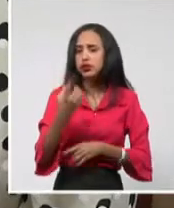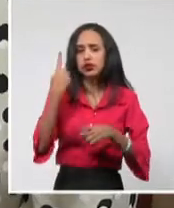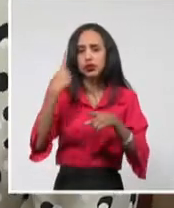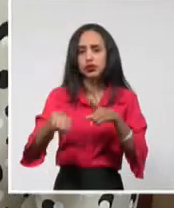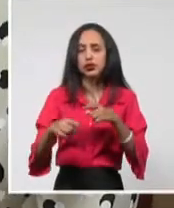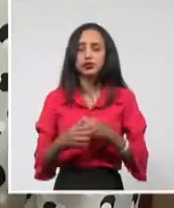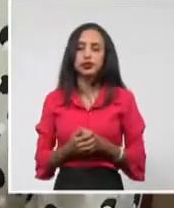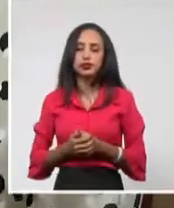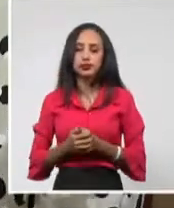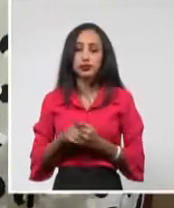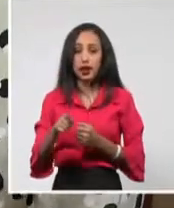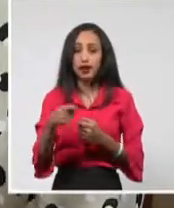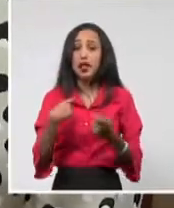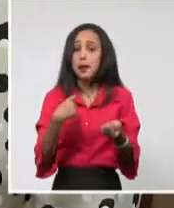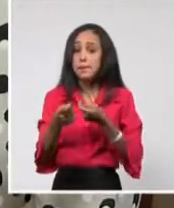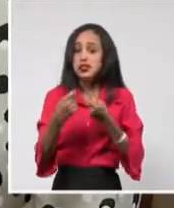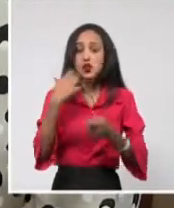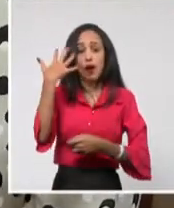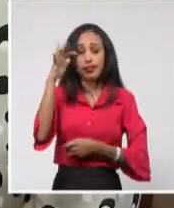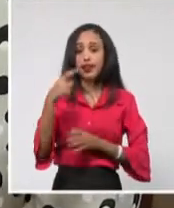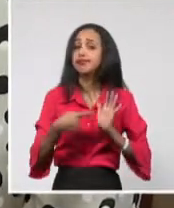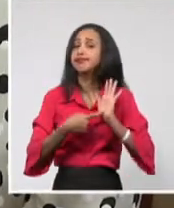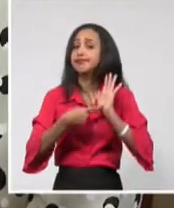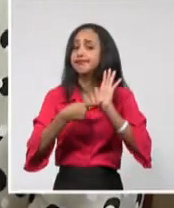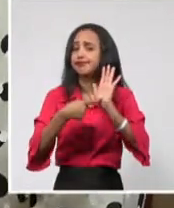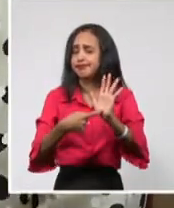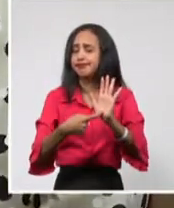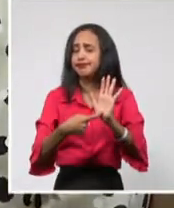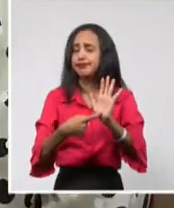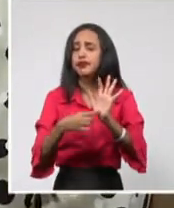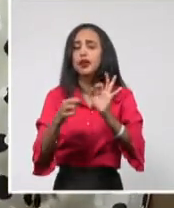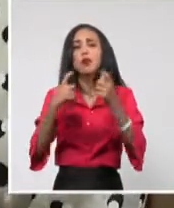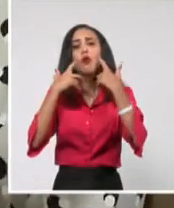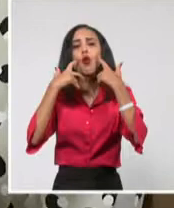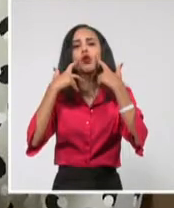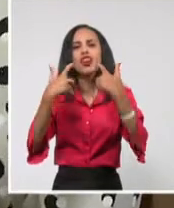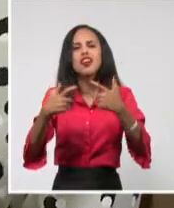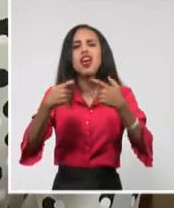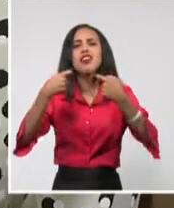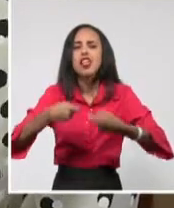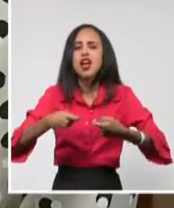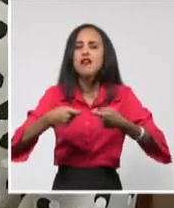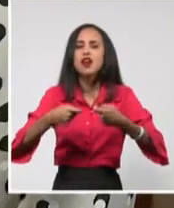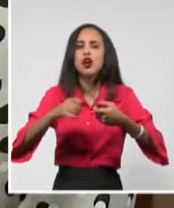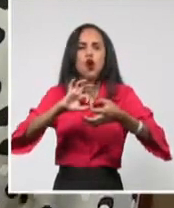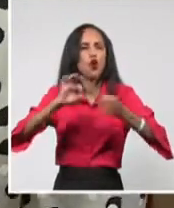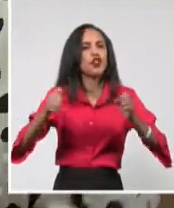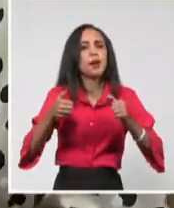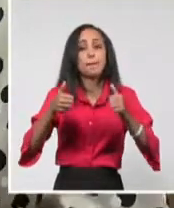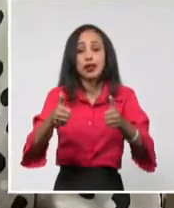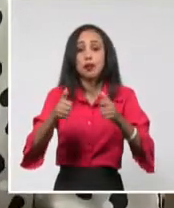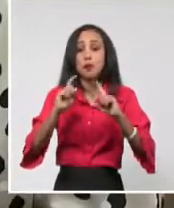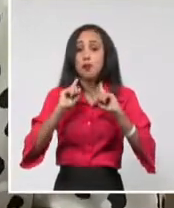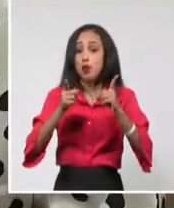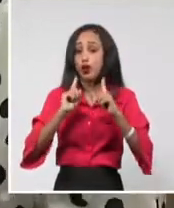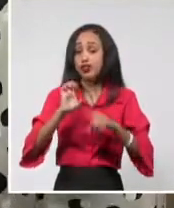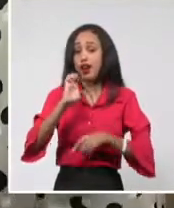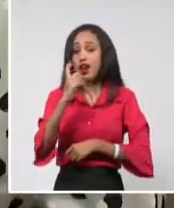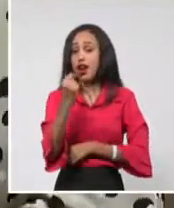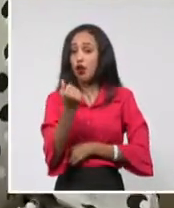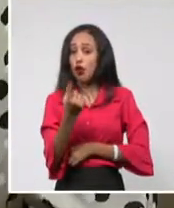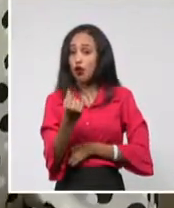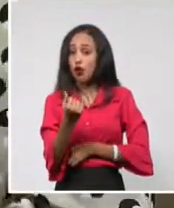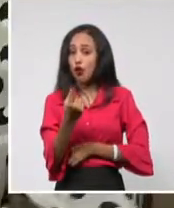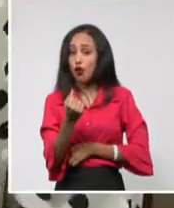inversión extranjera demuestra la importancia de que exista coherencia entre las políticas económicas y la manera en